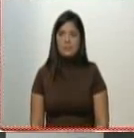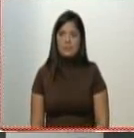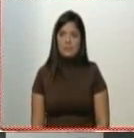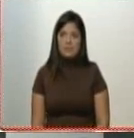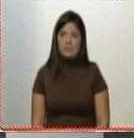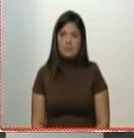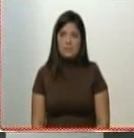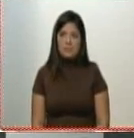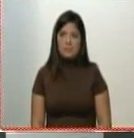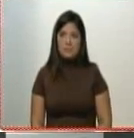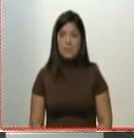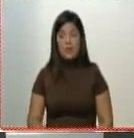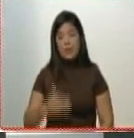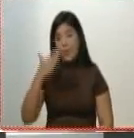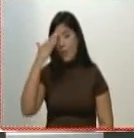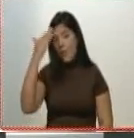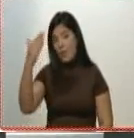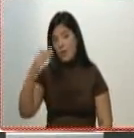Hola, ok.